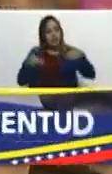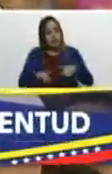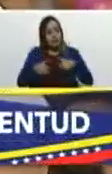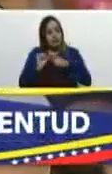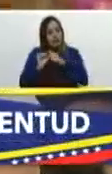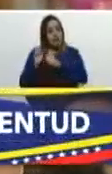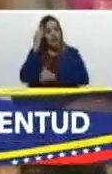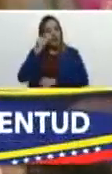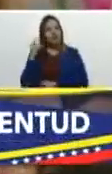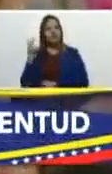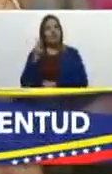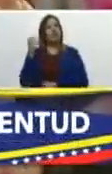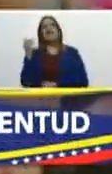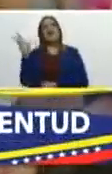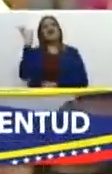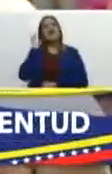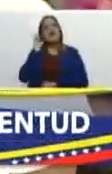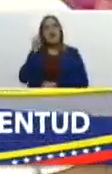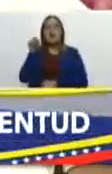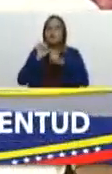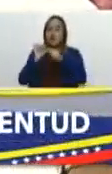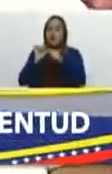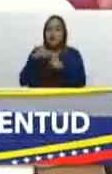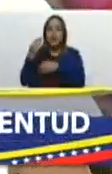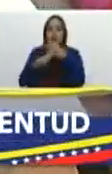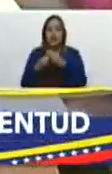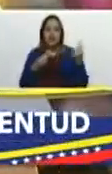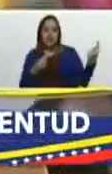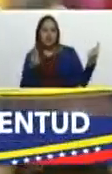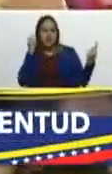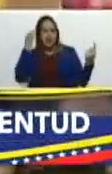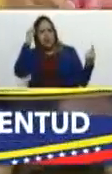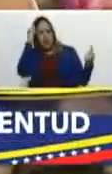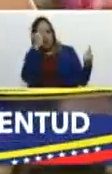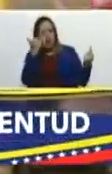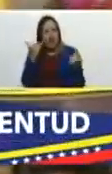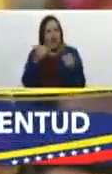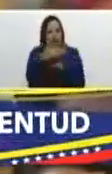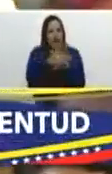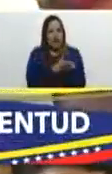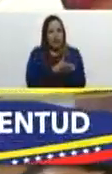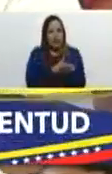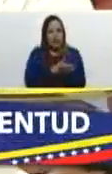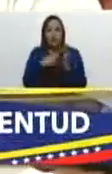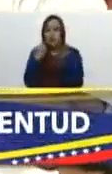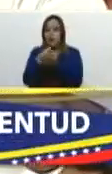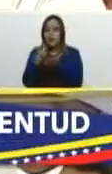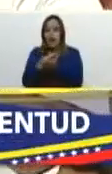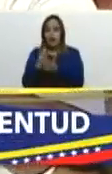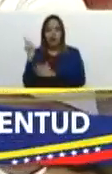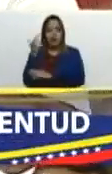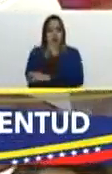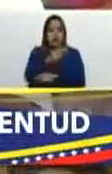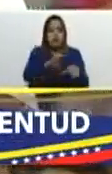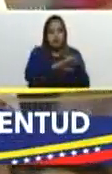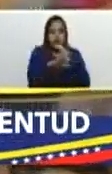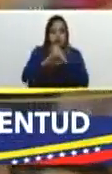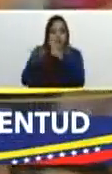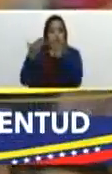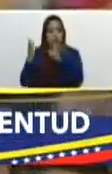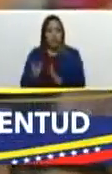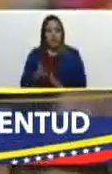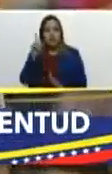venezolana sea escuchada. Es esa misma lucha que dijo nuestra compañera Calle Aracuyana, que es la lucha por el pasaje estudiantil. Es la lucha incluso contra